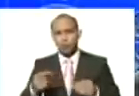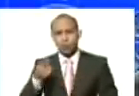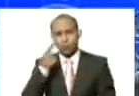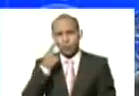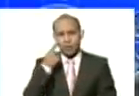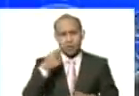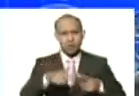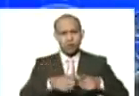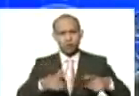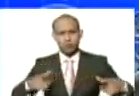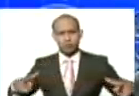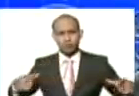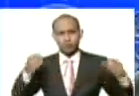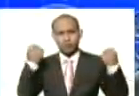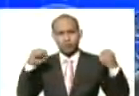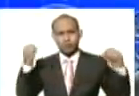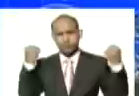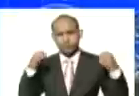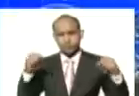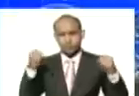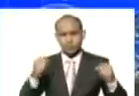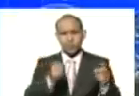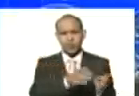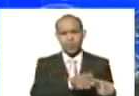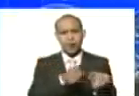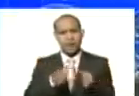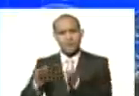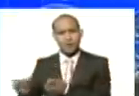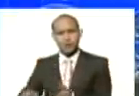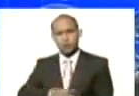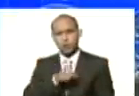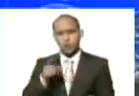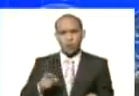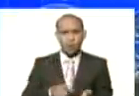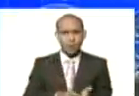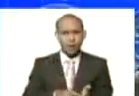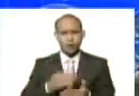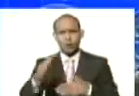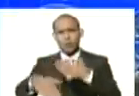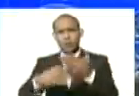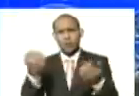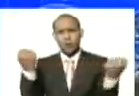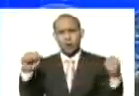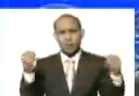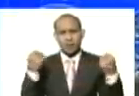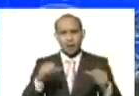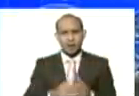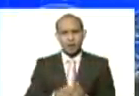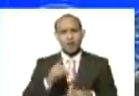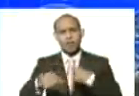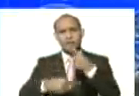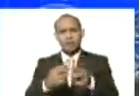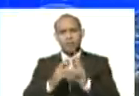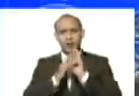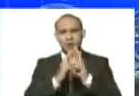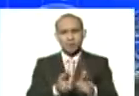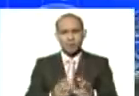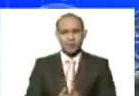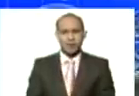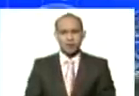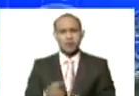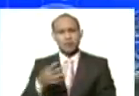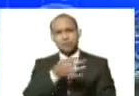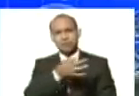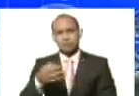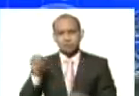todo el despliegue, la preparación, la planificación y luego la acción, el despliegue y luego los resultados. Y ha sido